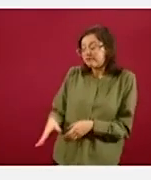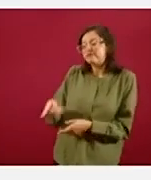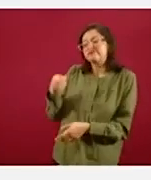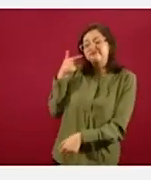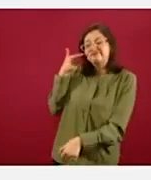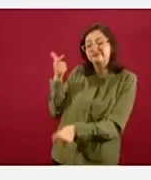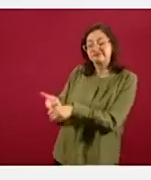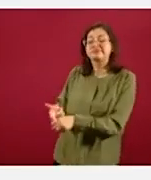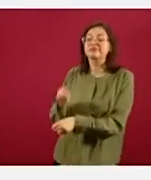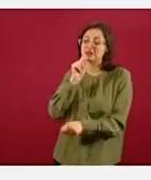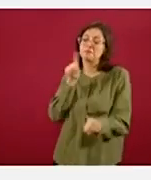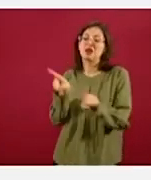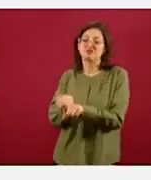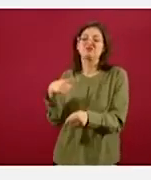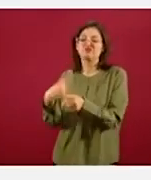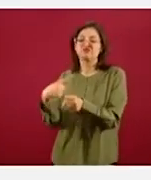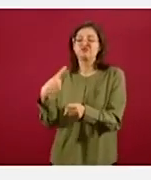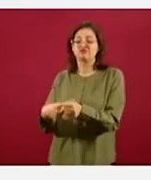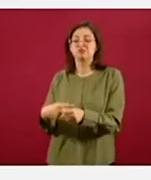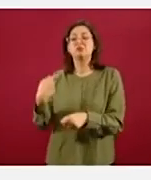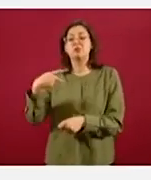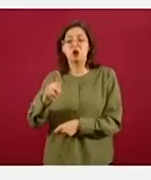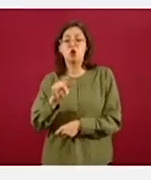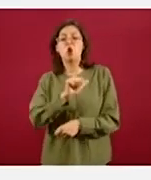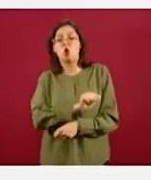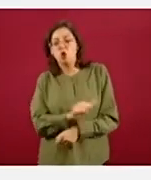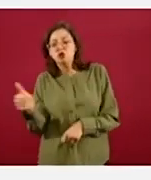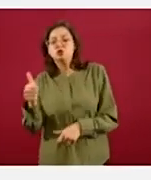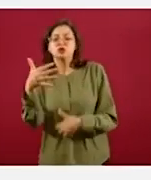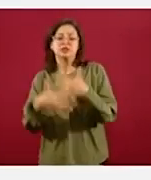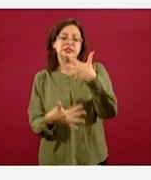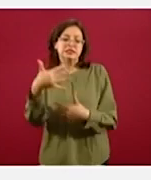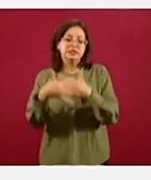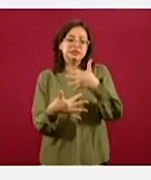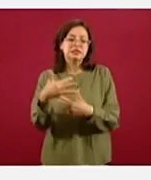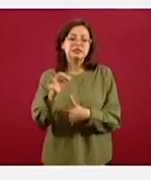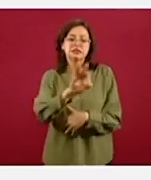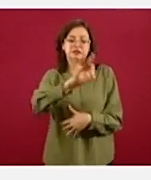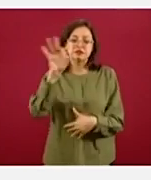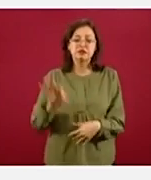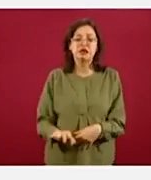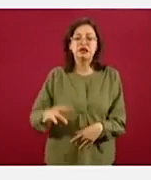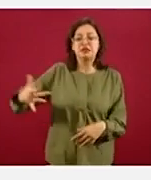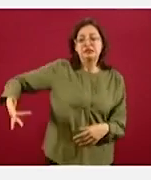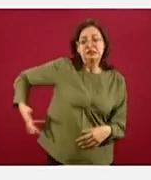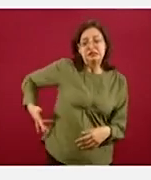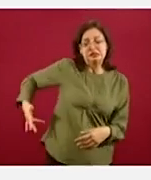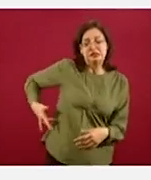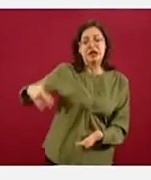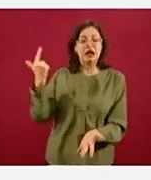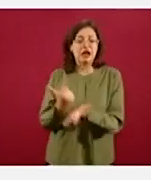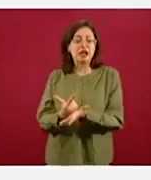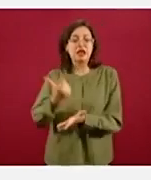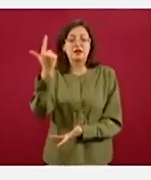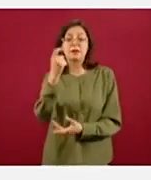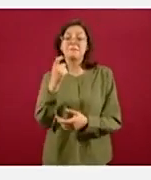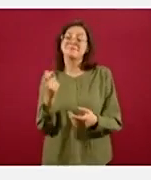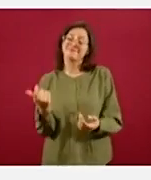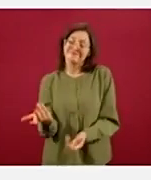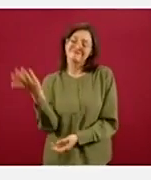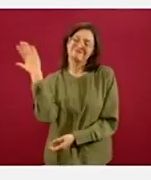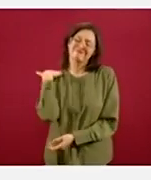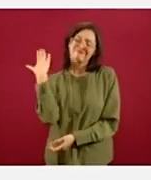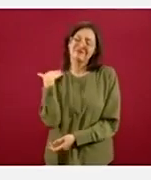esta enfermedad, pero también un 15% han presentado, además de COVID, insuficiencia renal crónica y